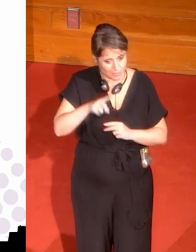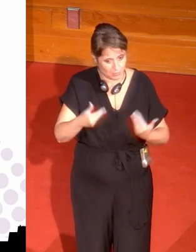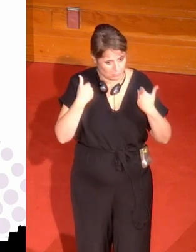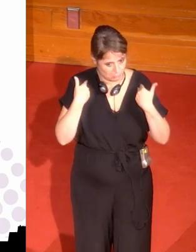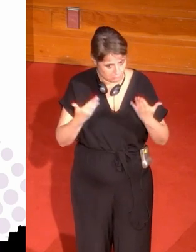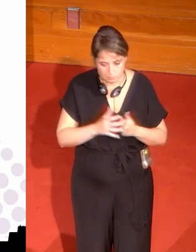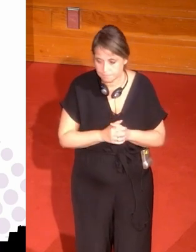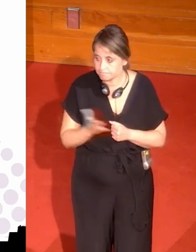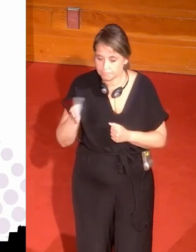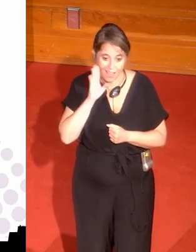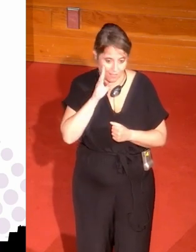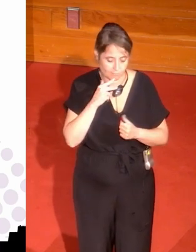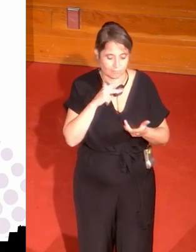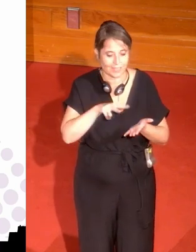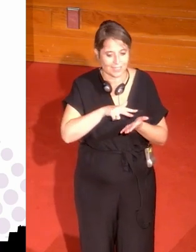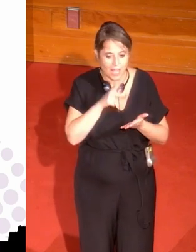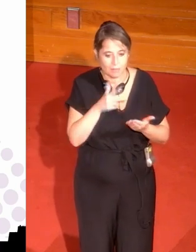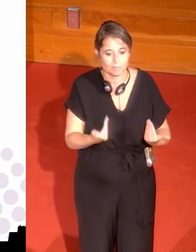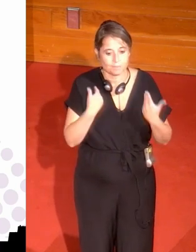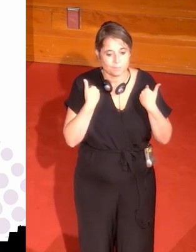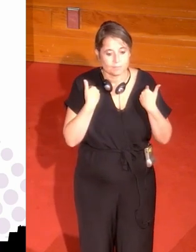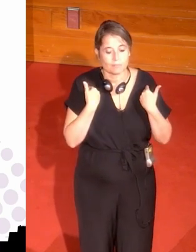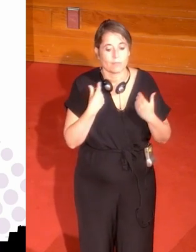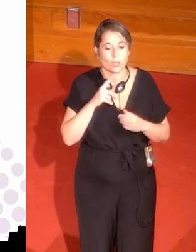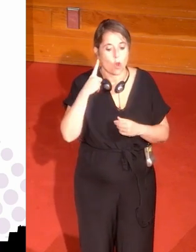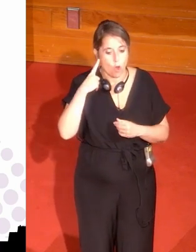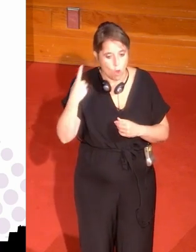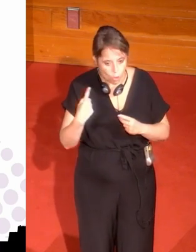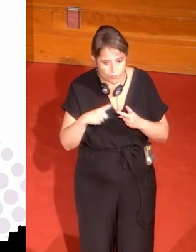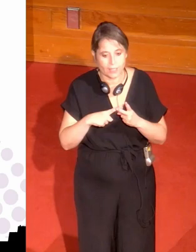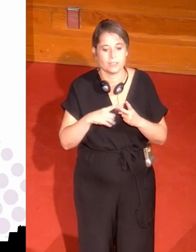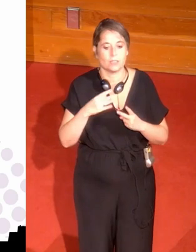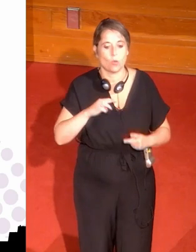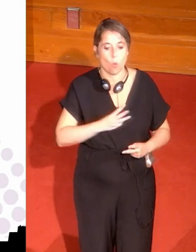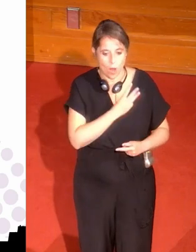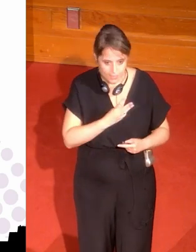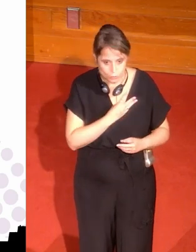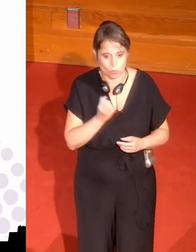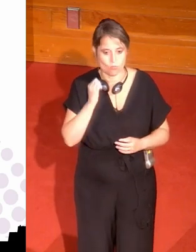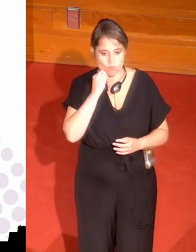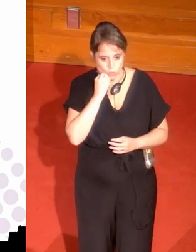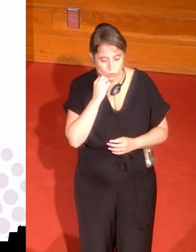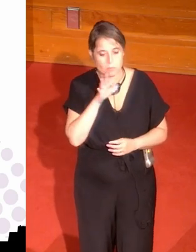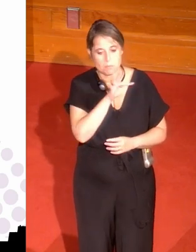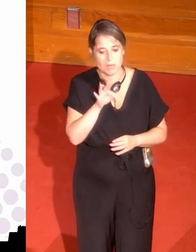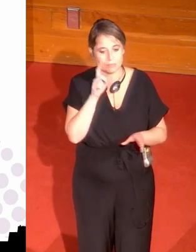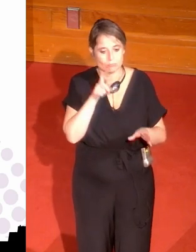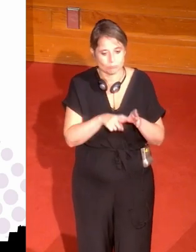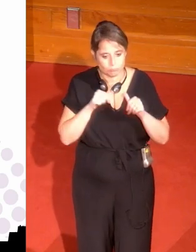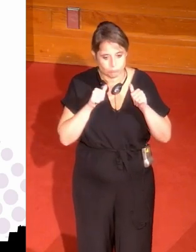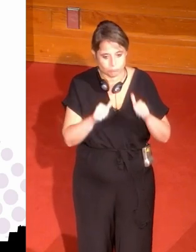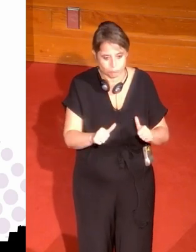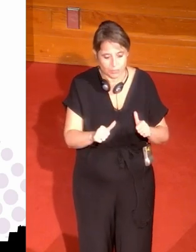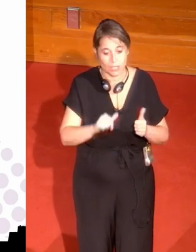lanan bueno deí que Sid corresponsal en Londres Washington y Moscú en la ena